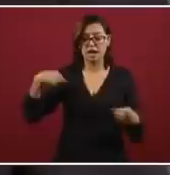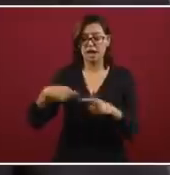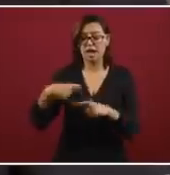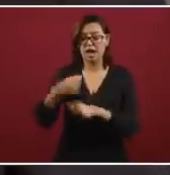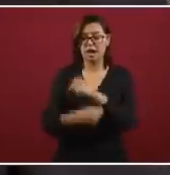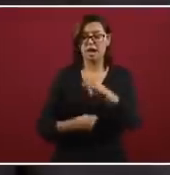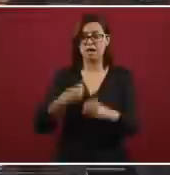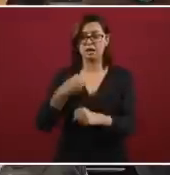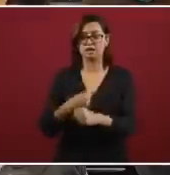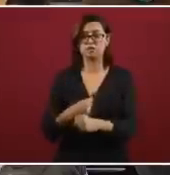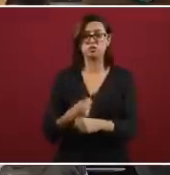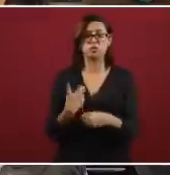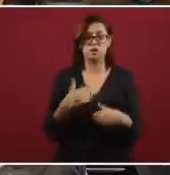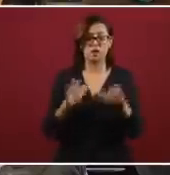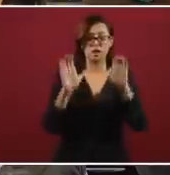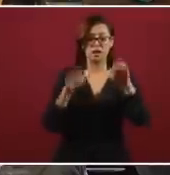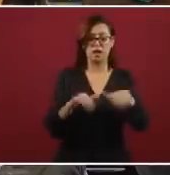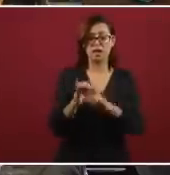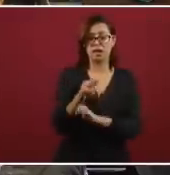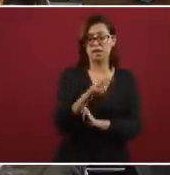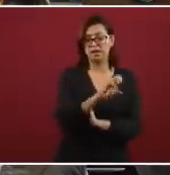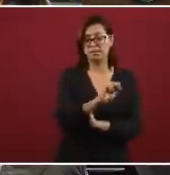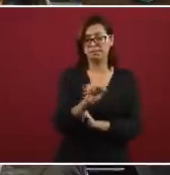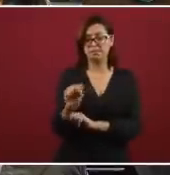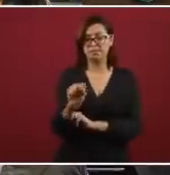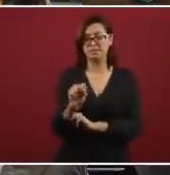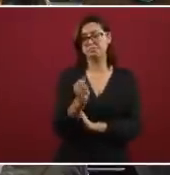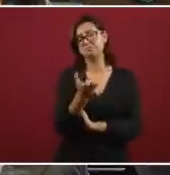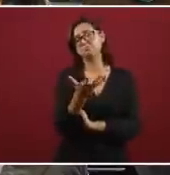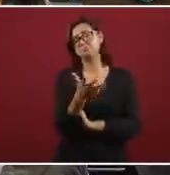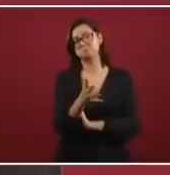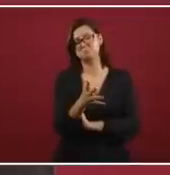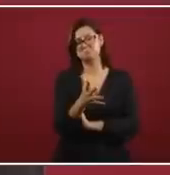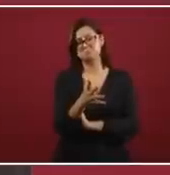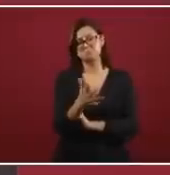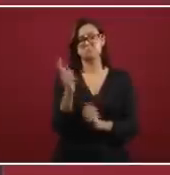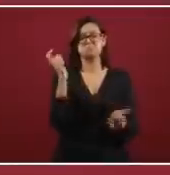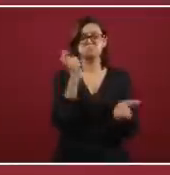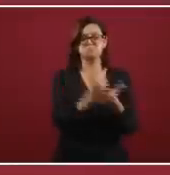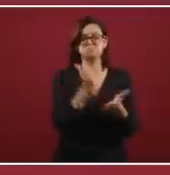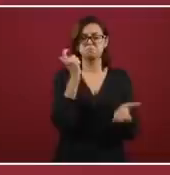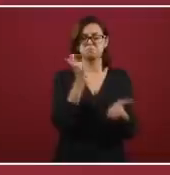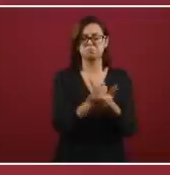los inscritos en el Seguro Social en promedio están recibiendo